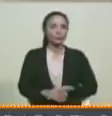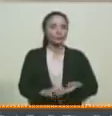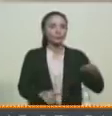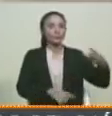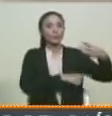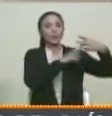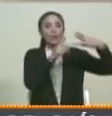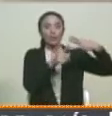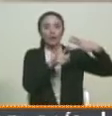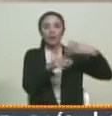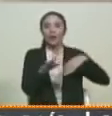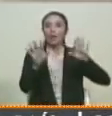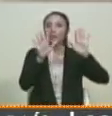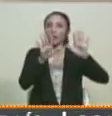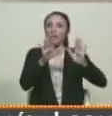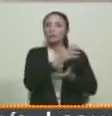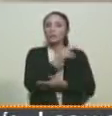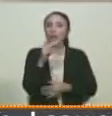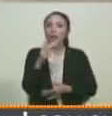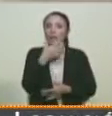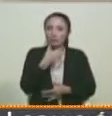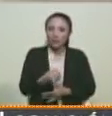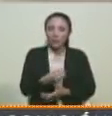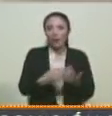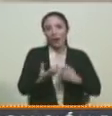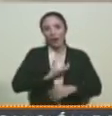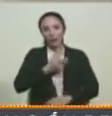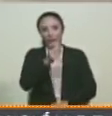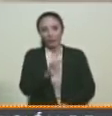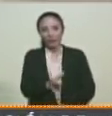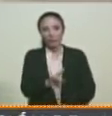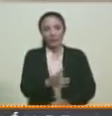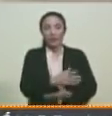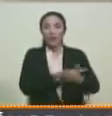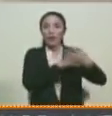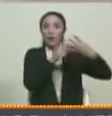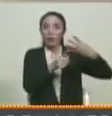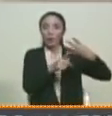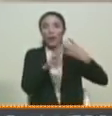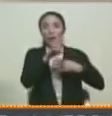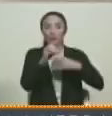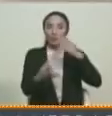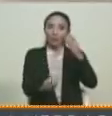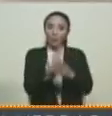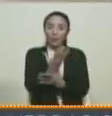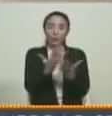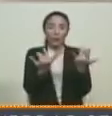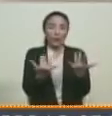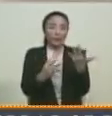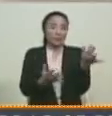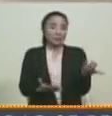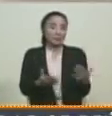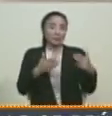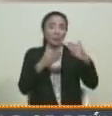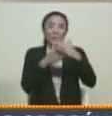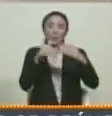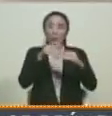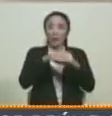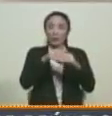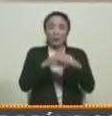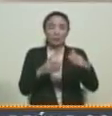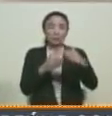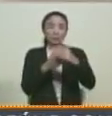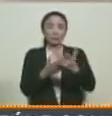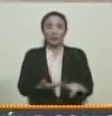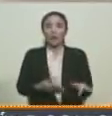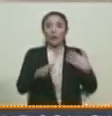10 de diciembre, alcaldías. Y el 20 de mayo, en medio de un ataque contra el proceso electoral,